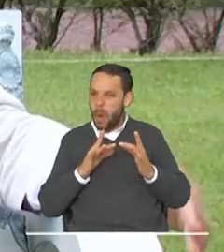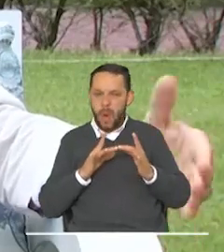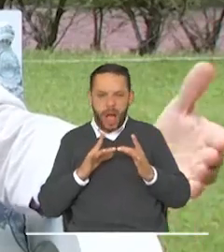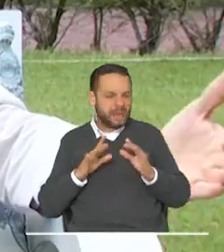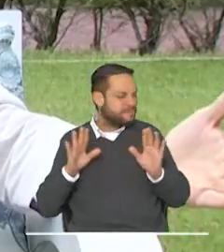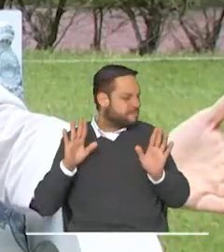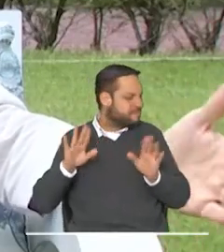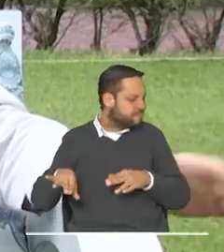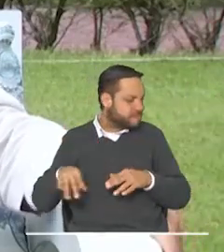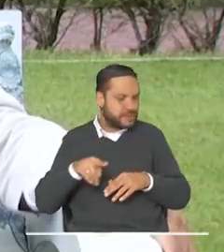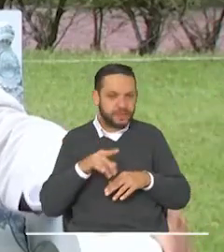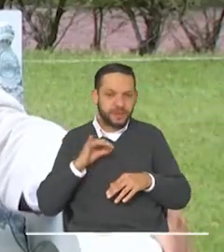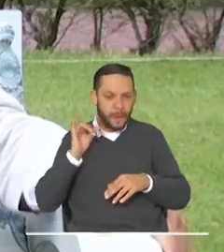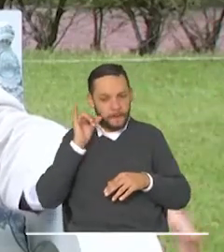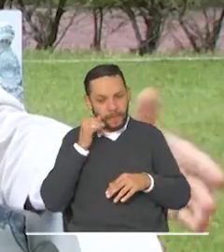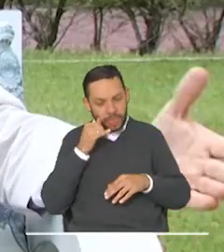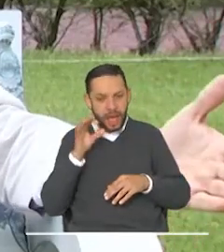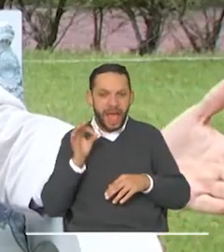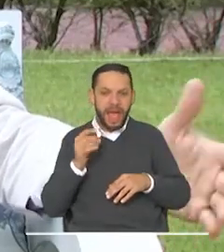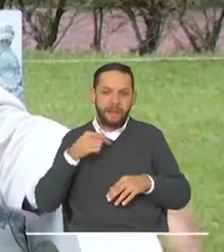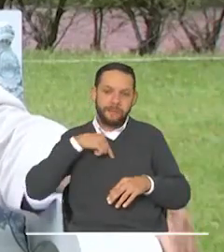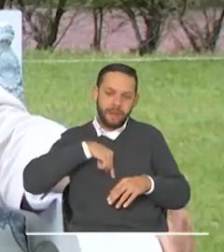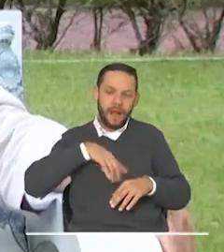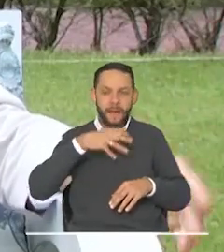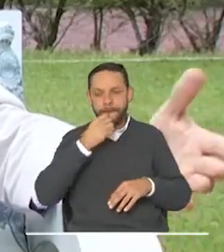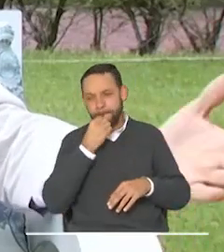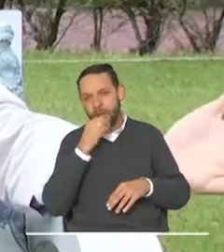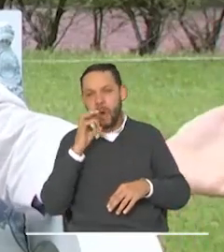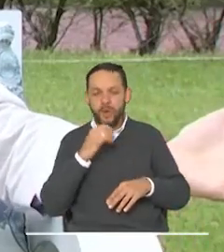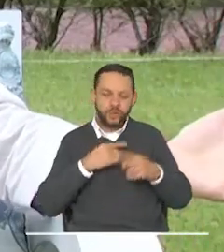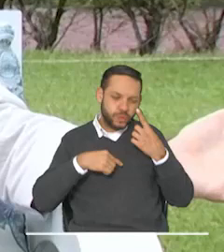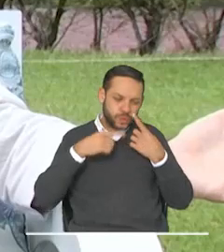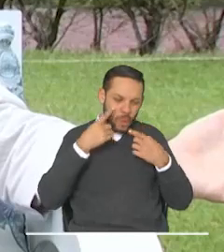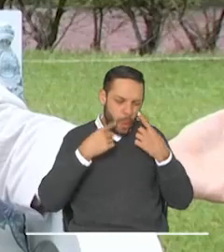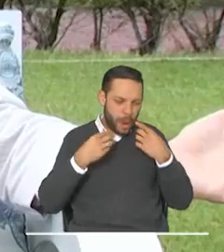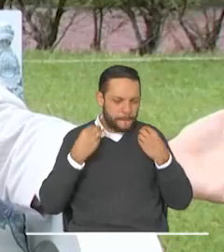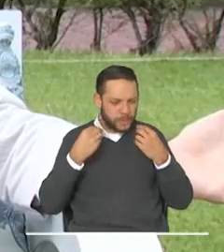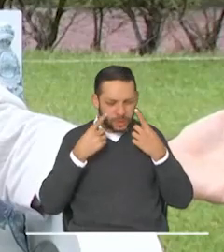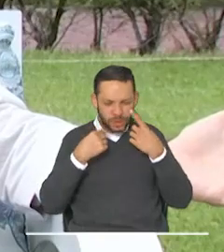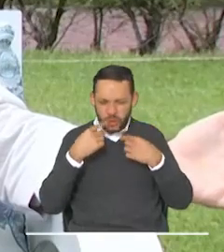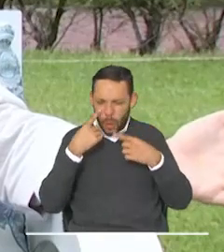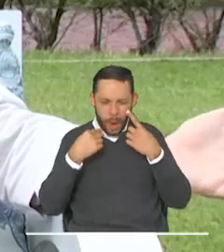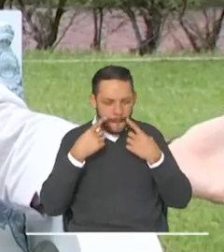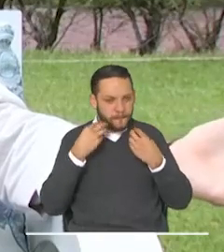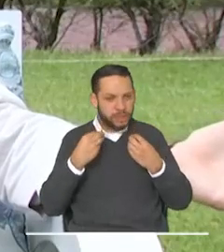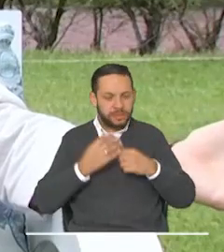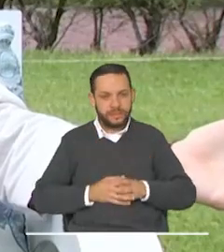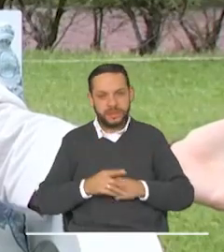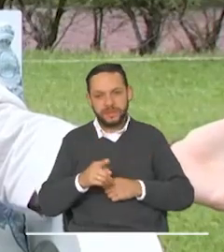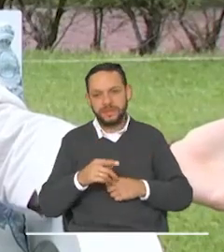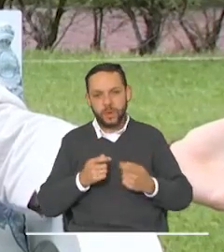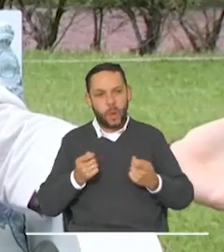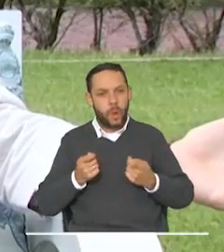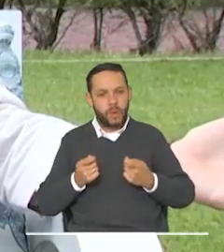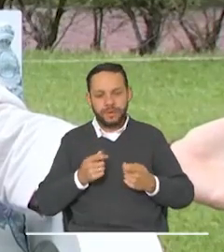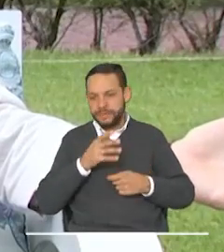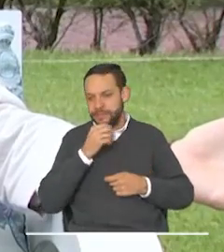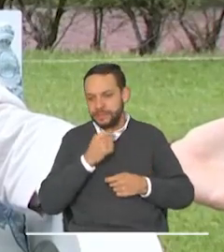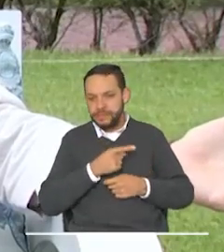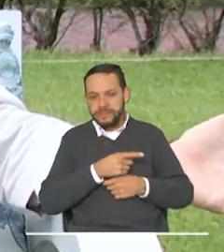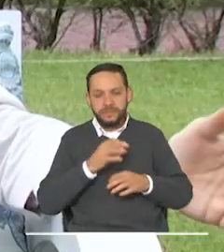soy muy introvertido lloro mucho no se manejaron Duelo no sé cómo criar mis